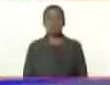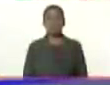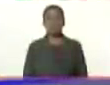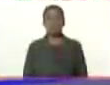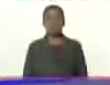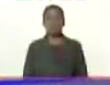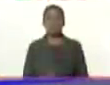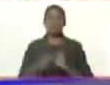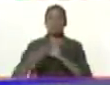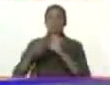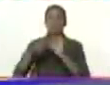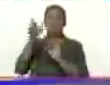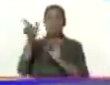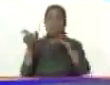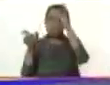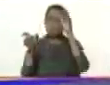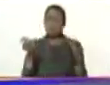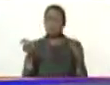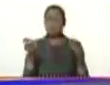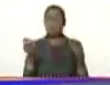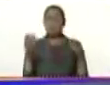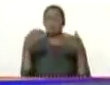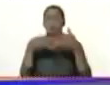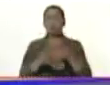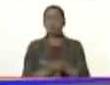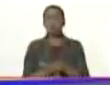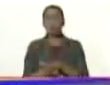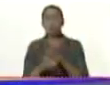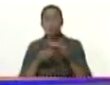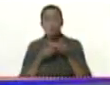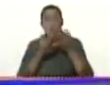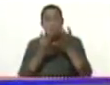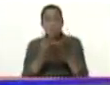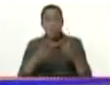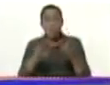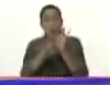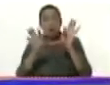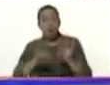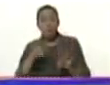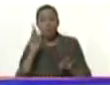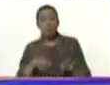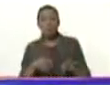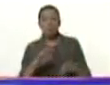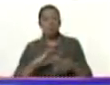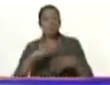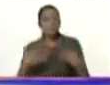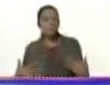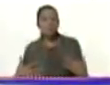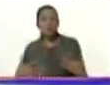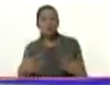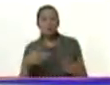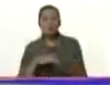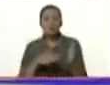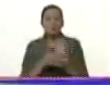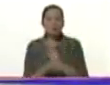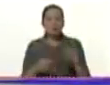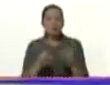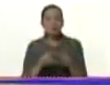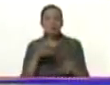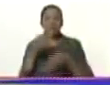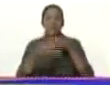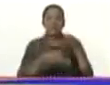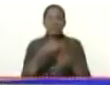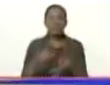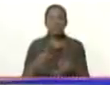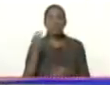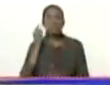Y la Unión Cívico-Militar debe expresarse, como lo ha dicho el alférez